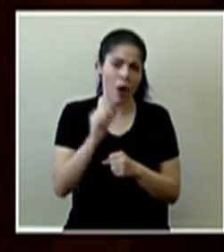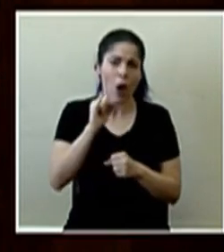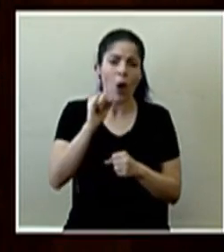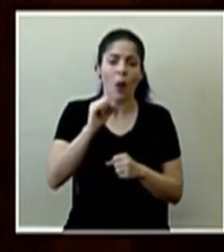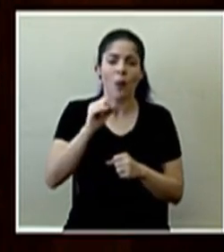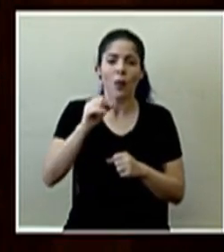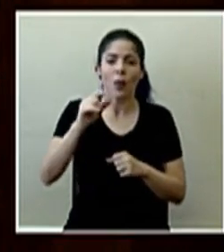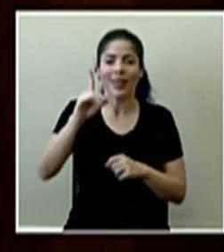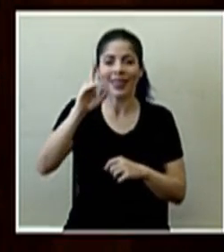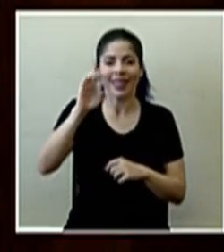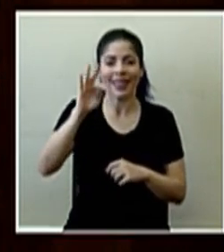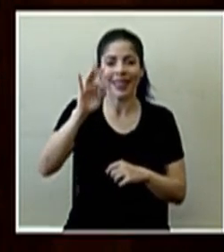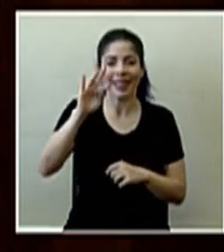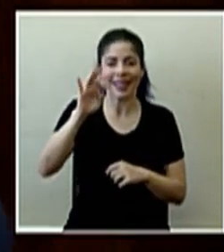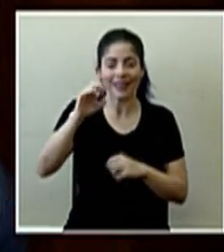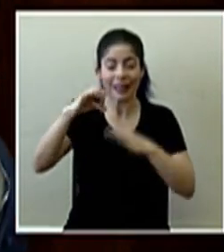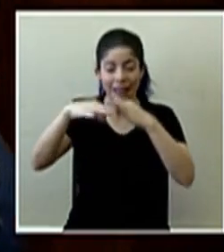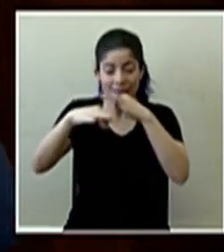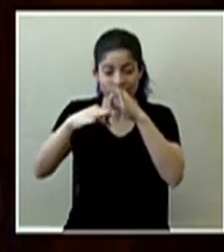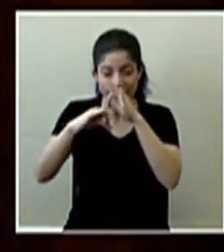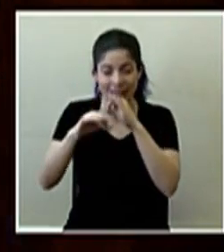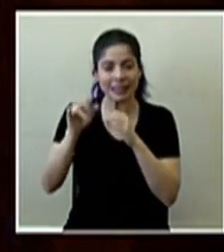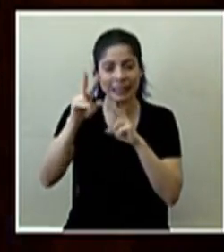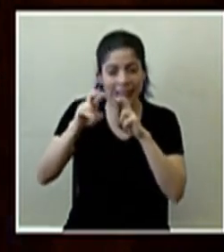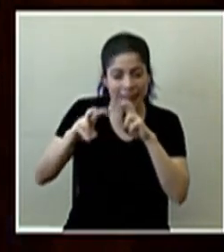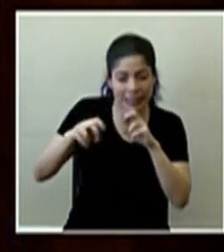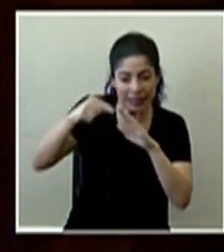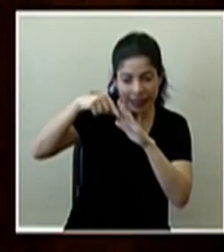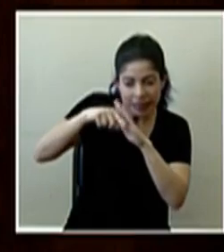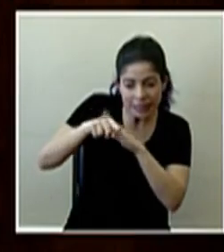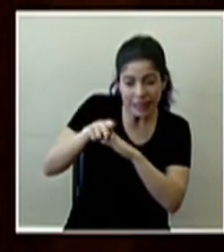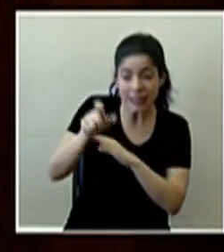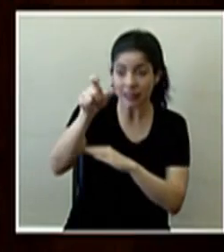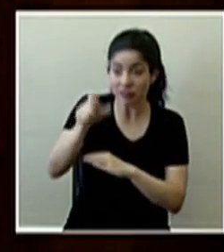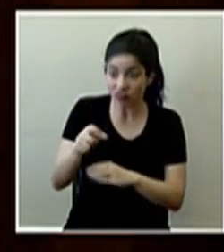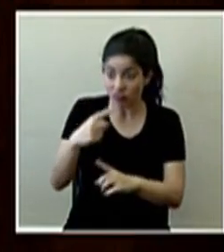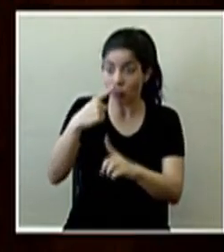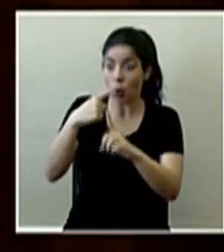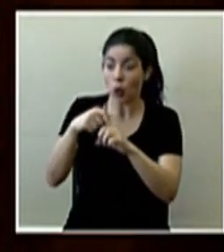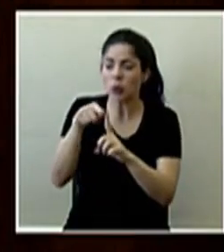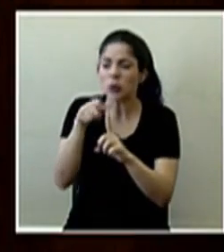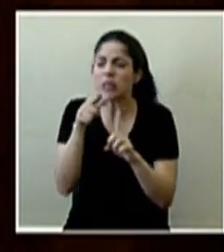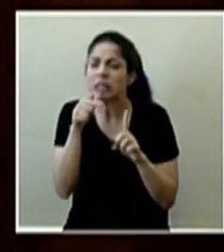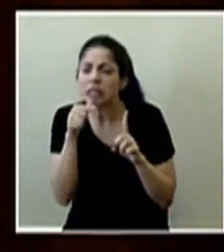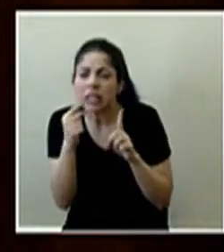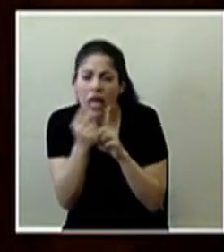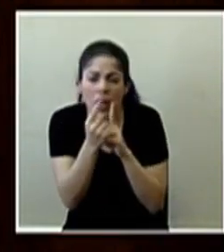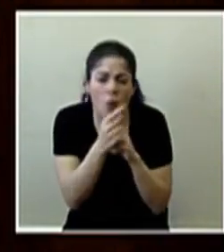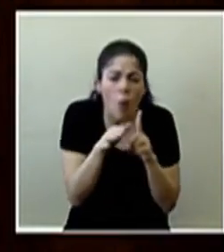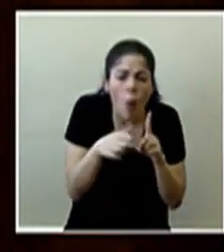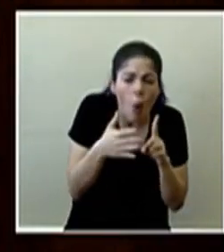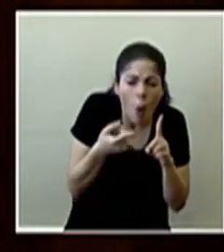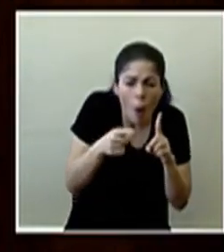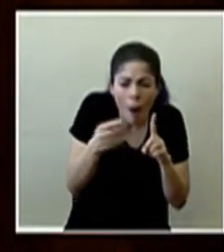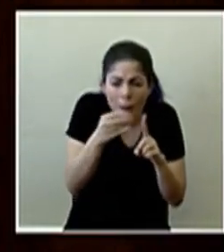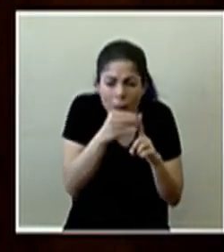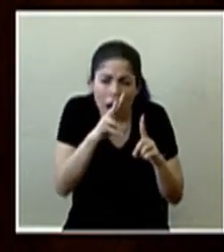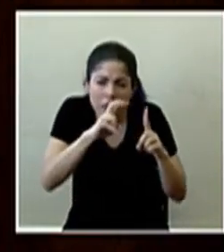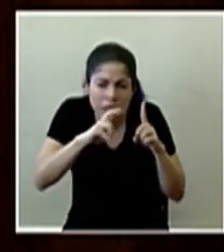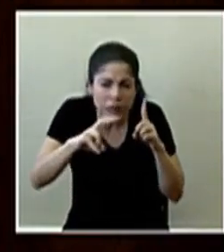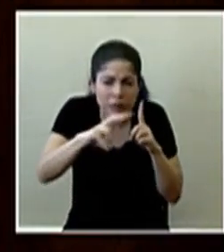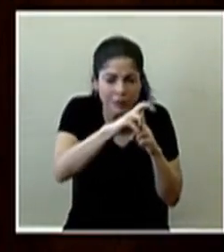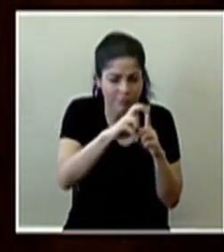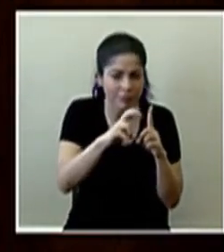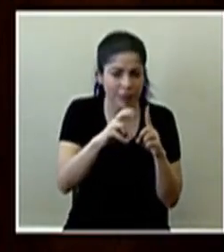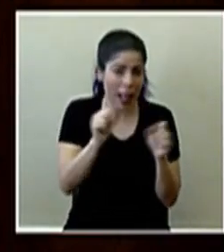detective, cada caso positivo hay que investigar quiénes fueron los contactos y en qué contexto se dio. La gran